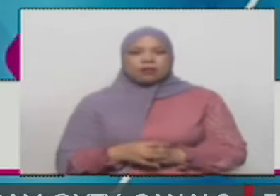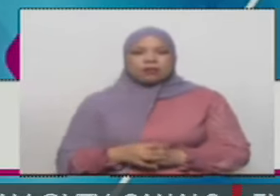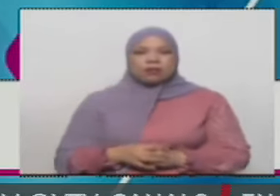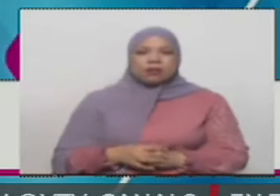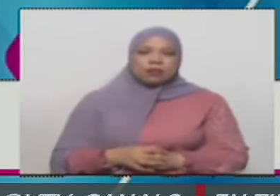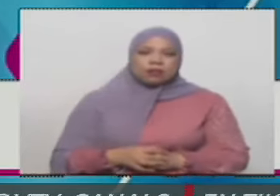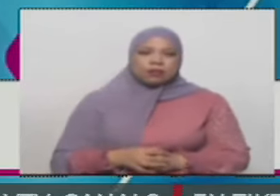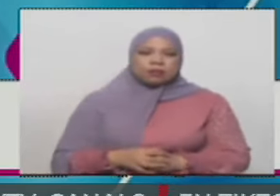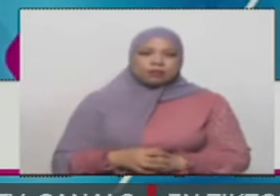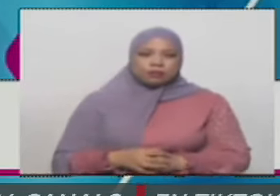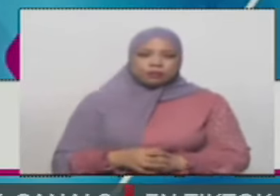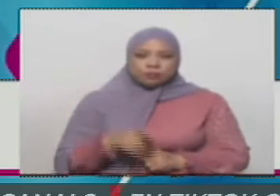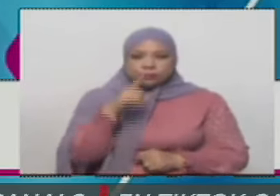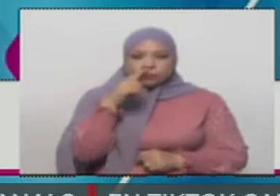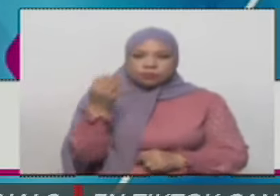allá,